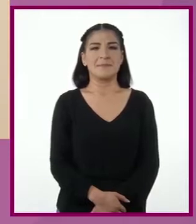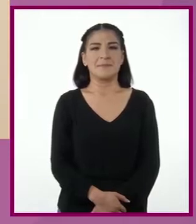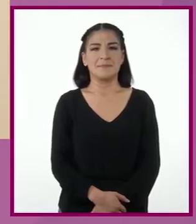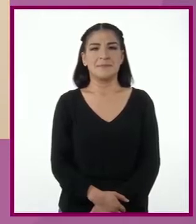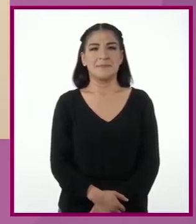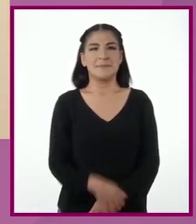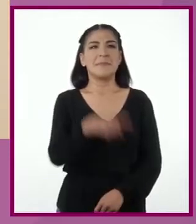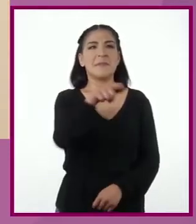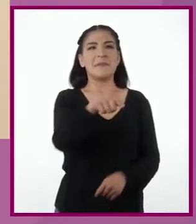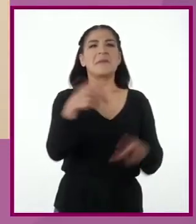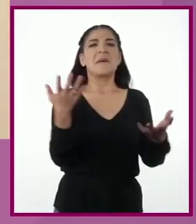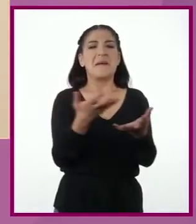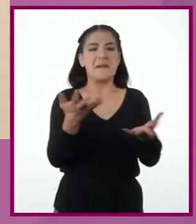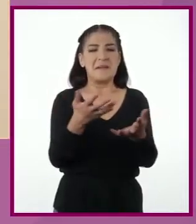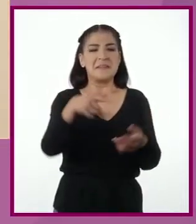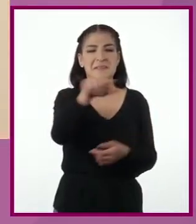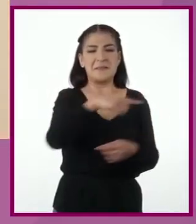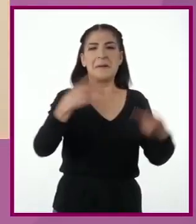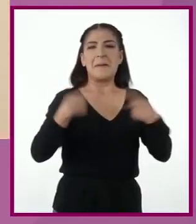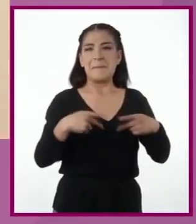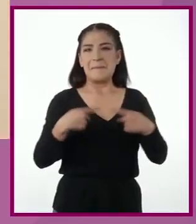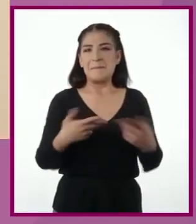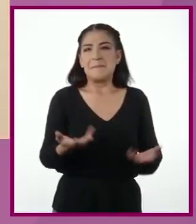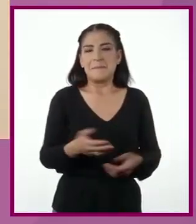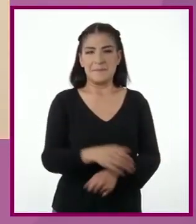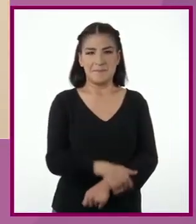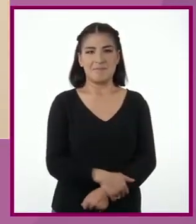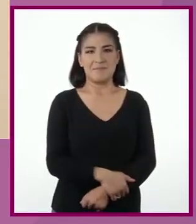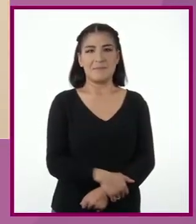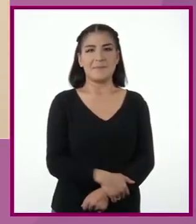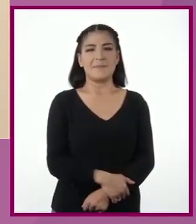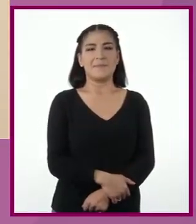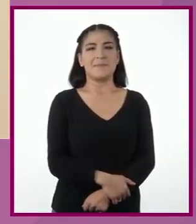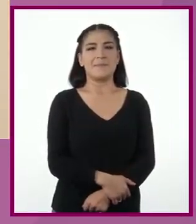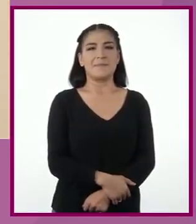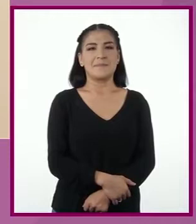¿Qué están haciendo las personas?